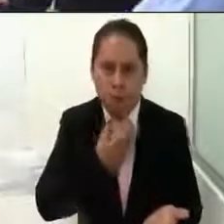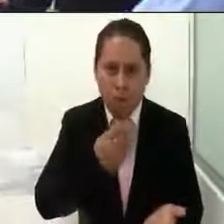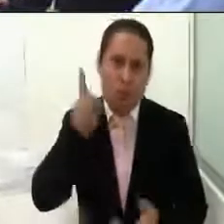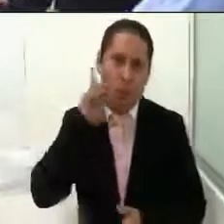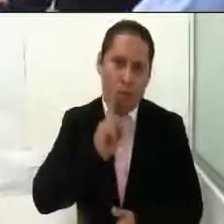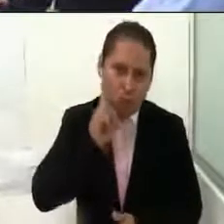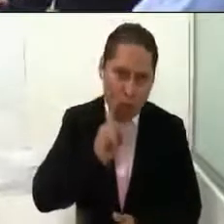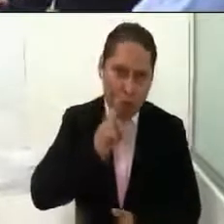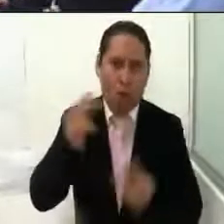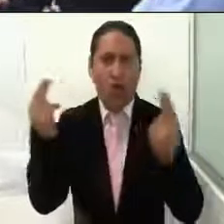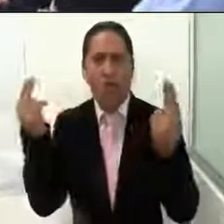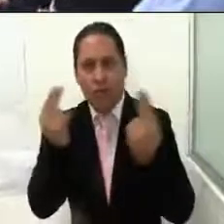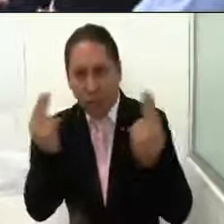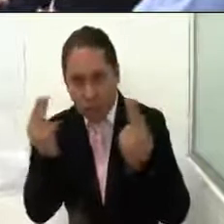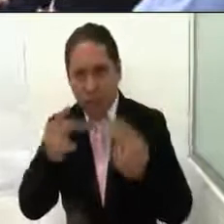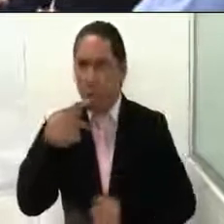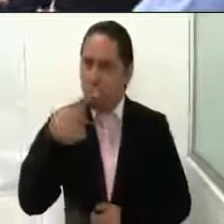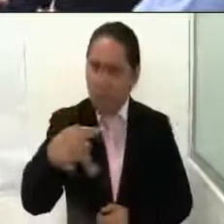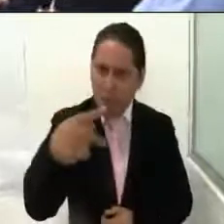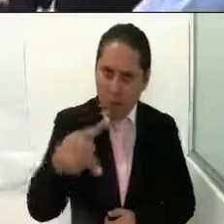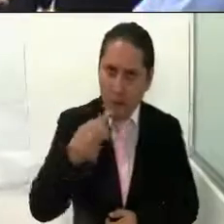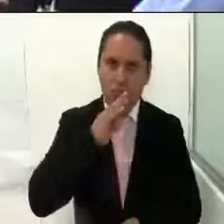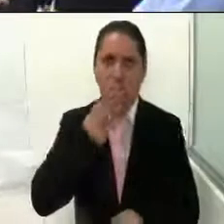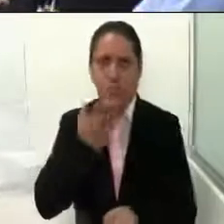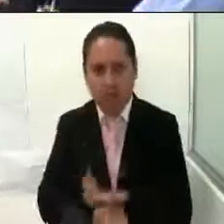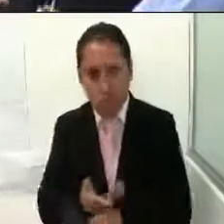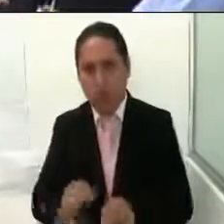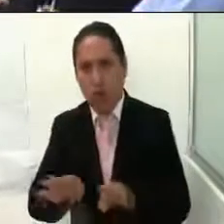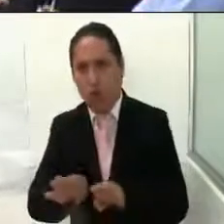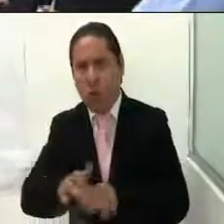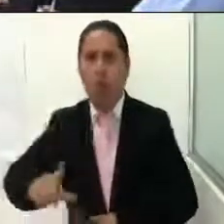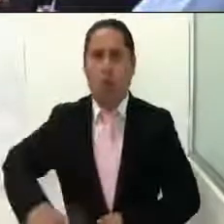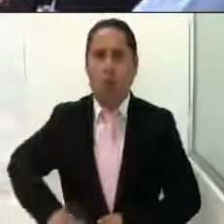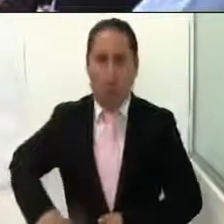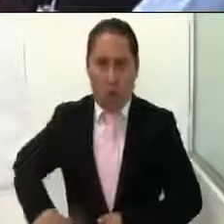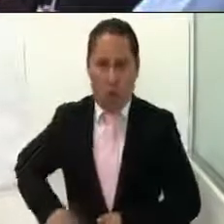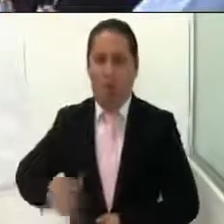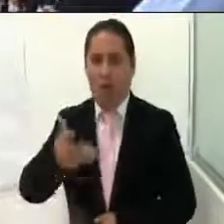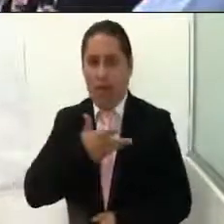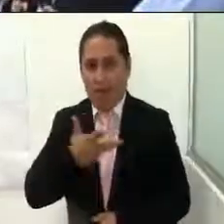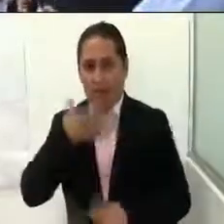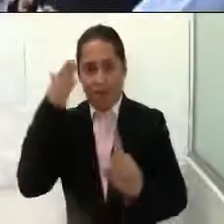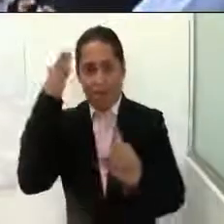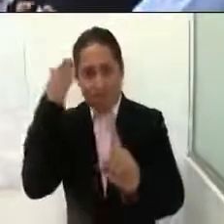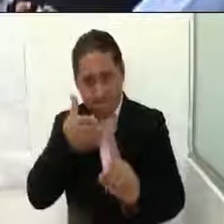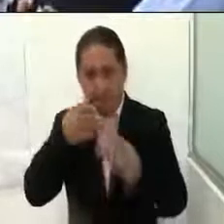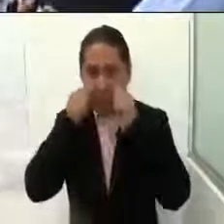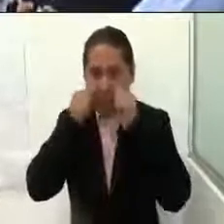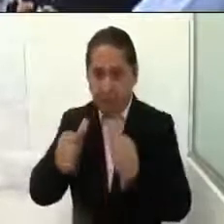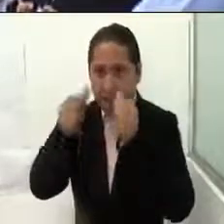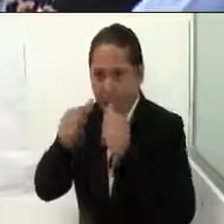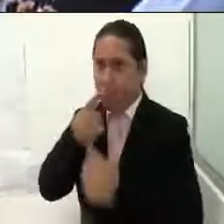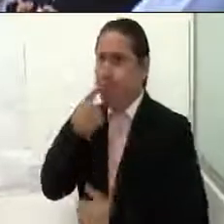sus necesidades respectivas de allí que nuestro gobierno tiene como propósito atender la demanda ciudadana